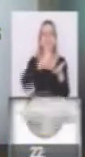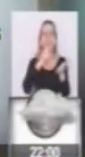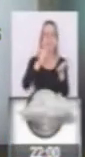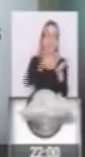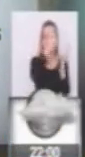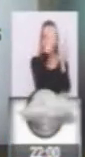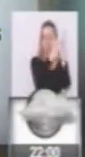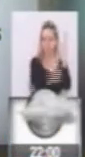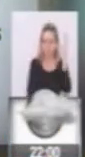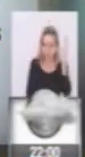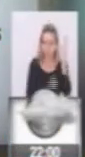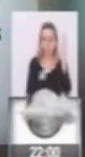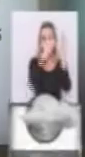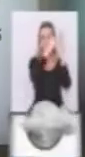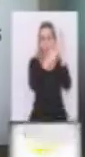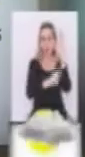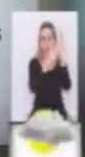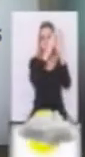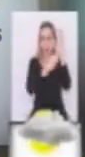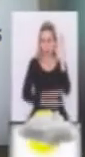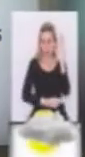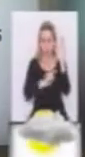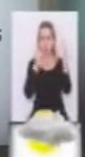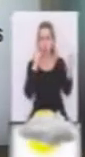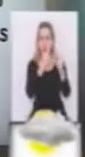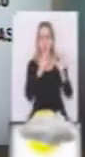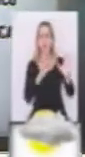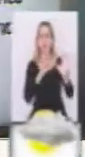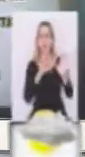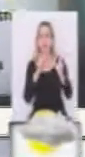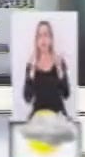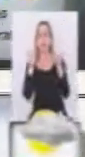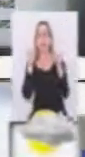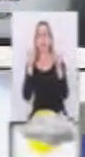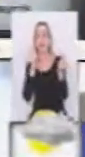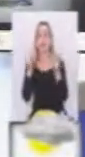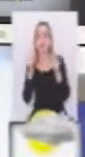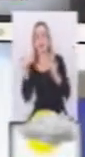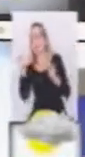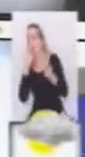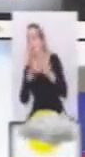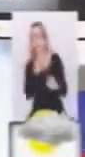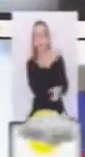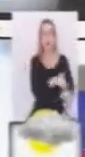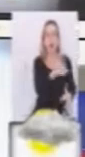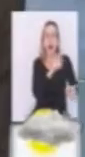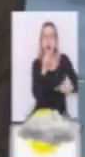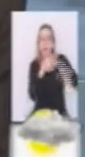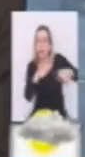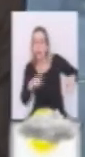Scioli o Macri, bueno, acá va a ir Massa. ¿O no? O como dijo Antonio antes, coincidimos